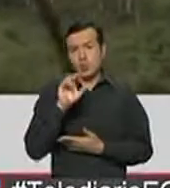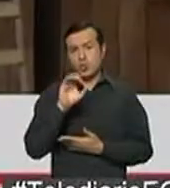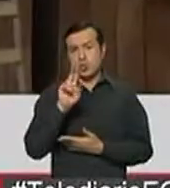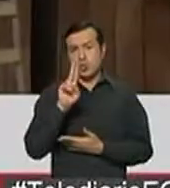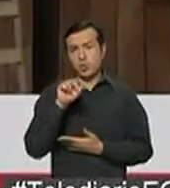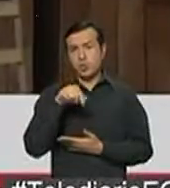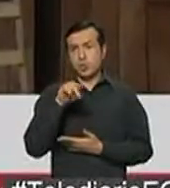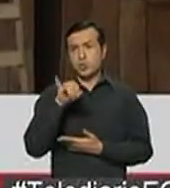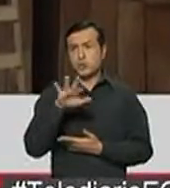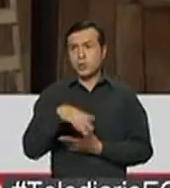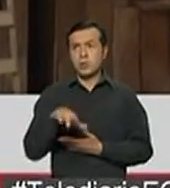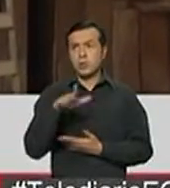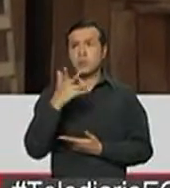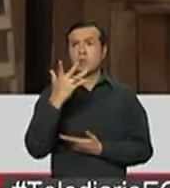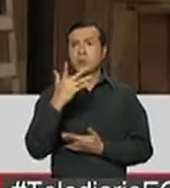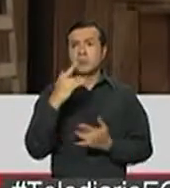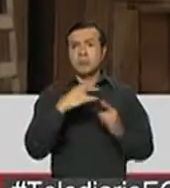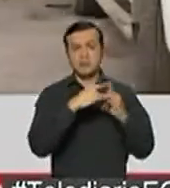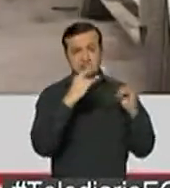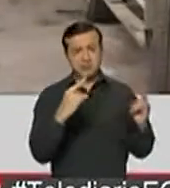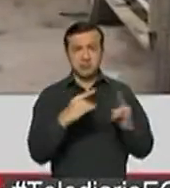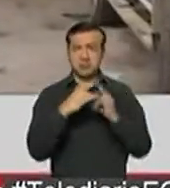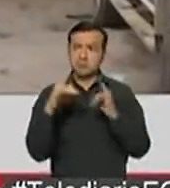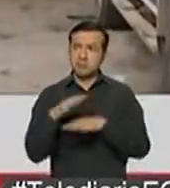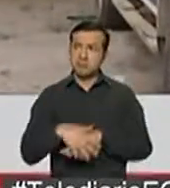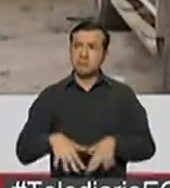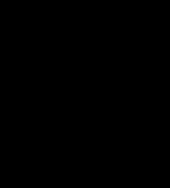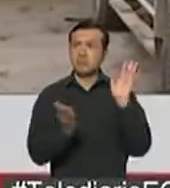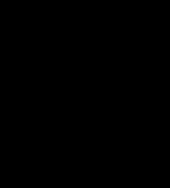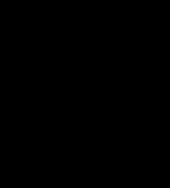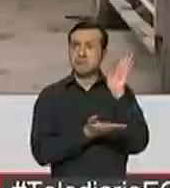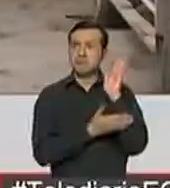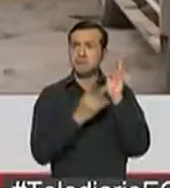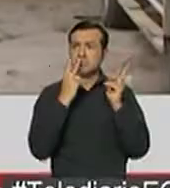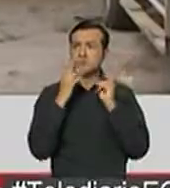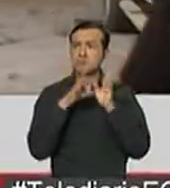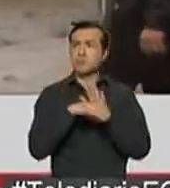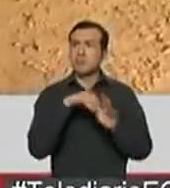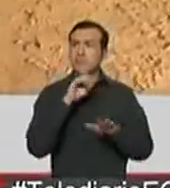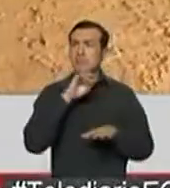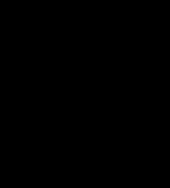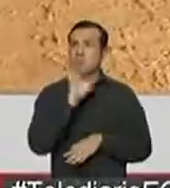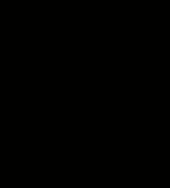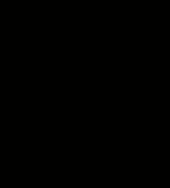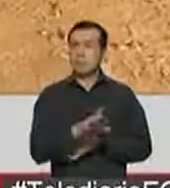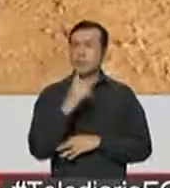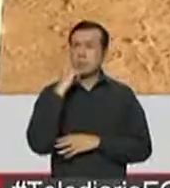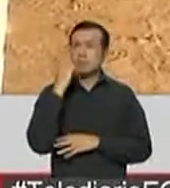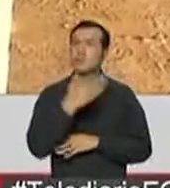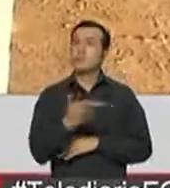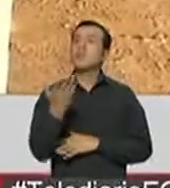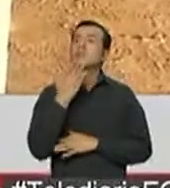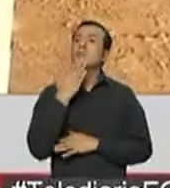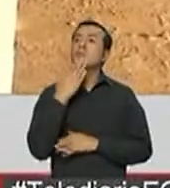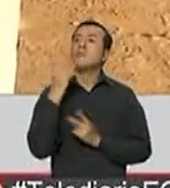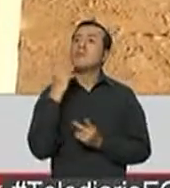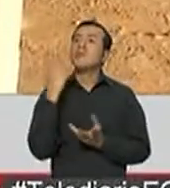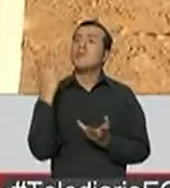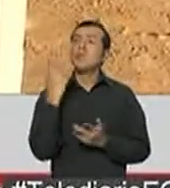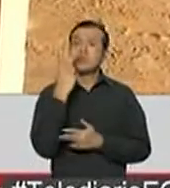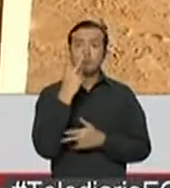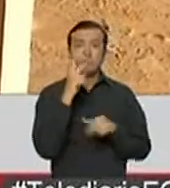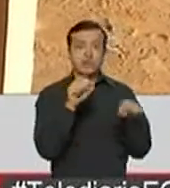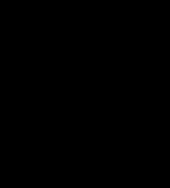Imbabura. Los cambuches o infraestructuras de madera precarias están abandonadas. En una de estas, sobre una mesa, dos